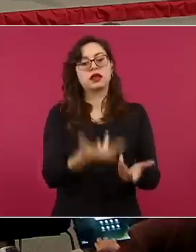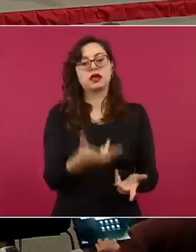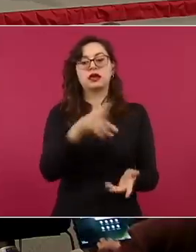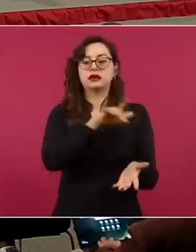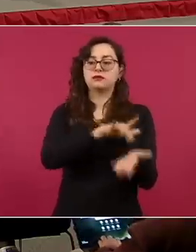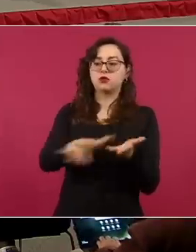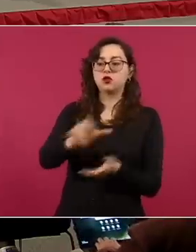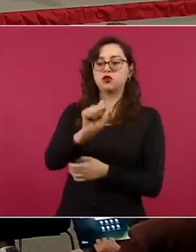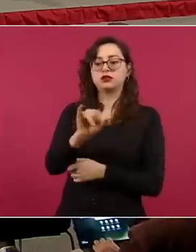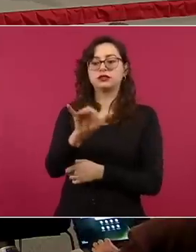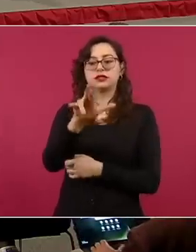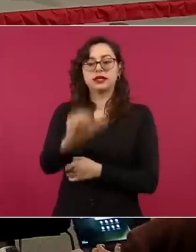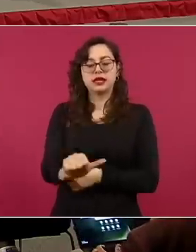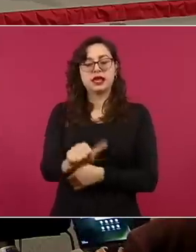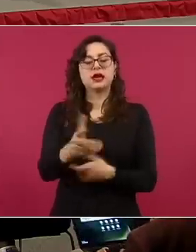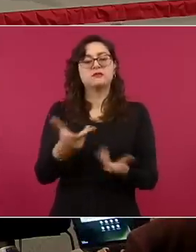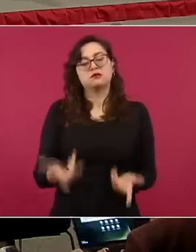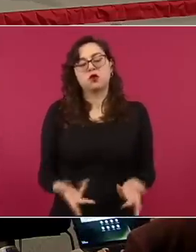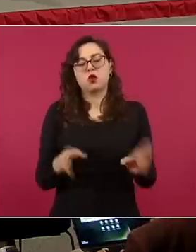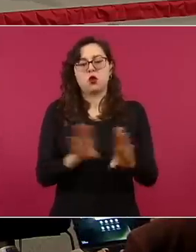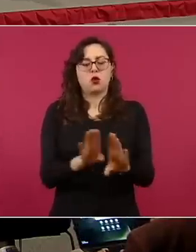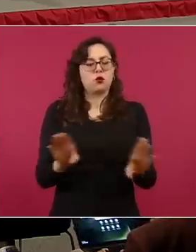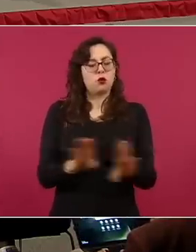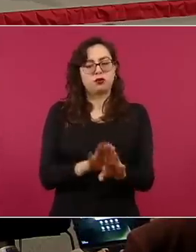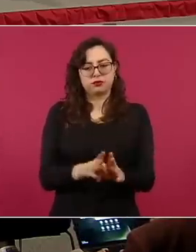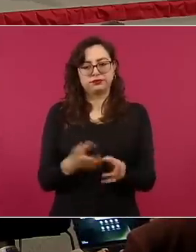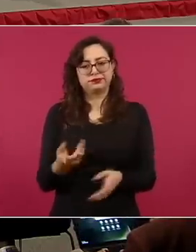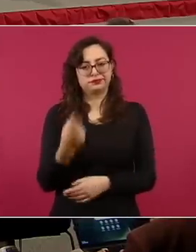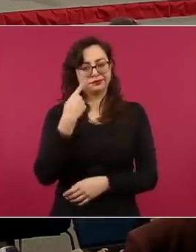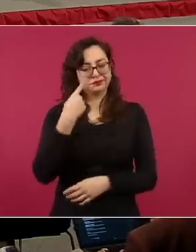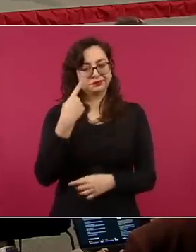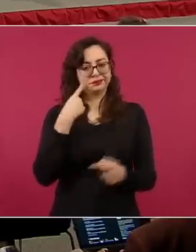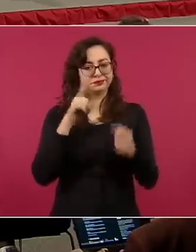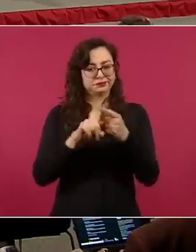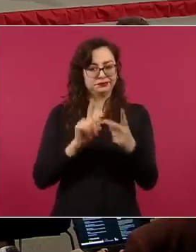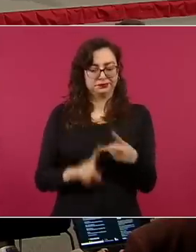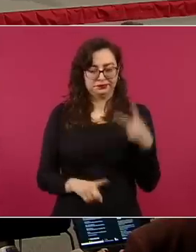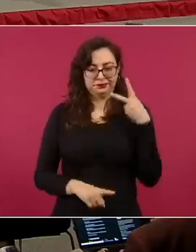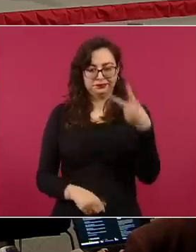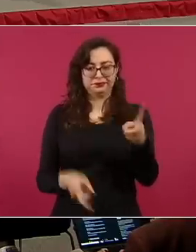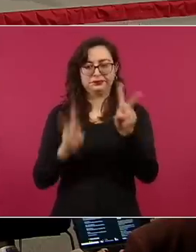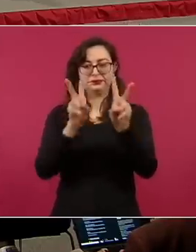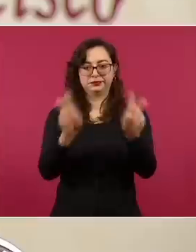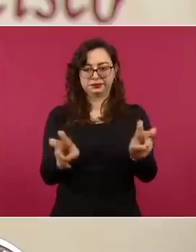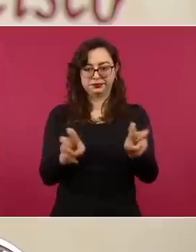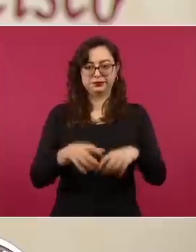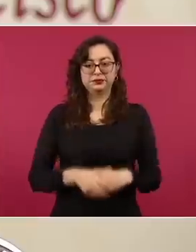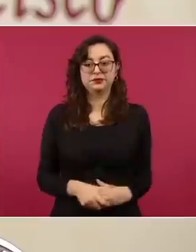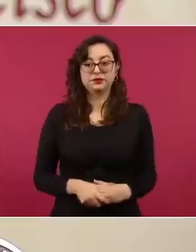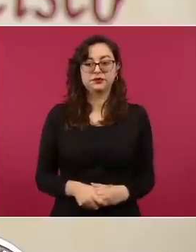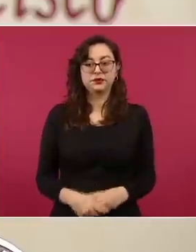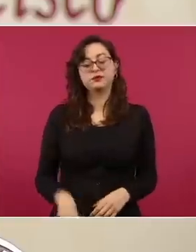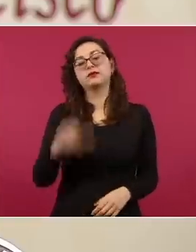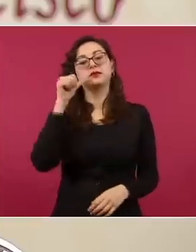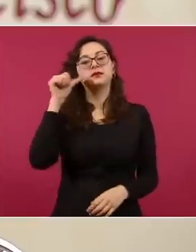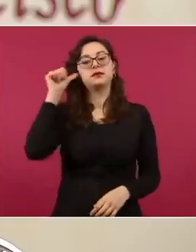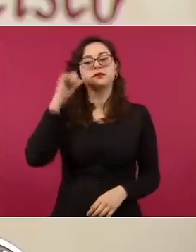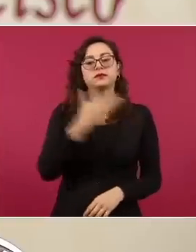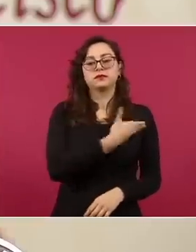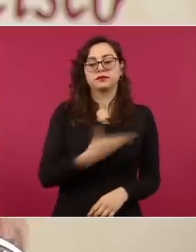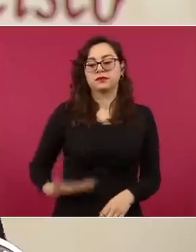lo que podemos informarles es que dos cuestiones principales. El día de ayer, conforme a las instrucciones del presidente de la República,